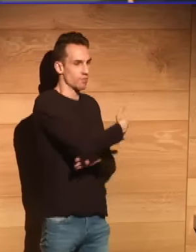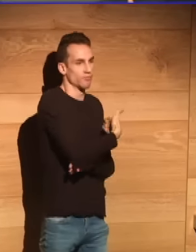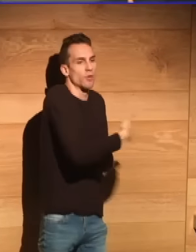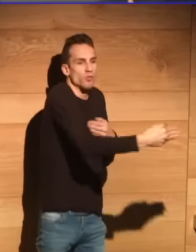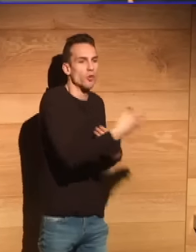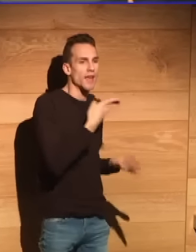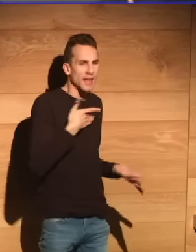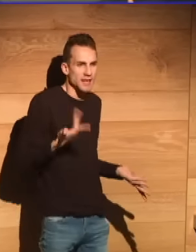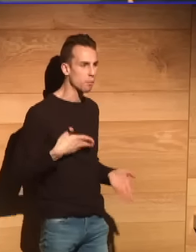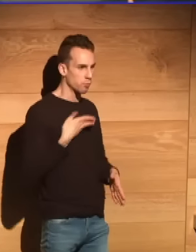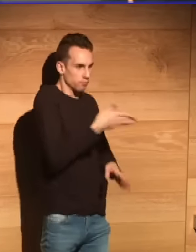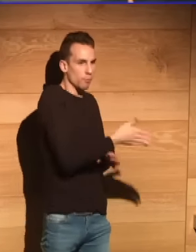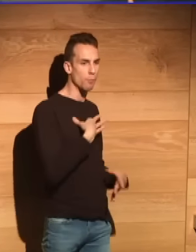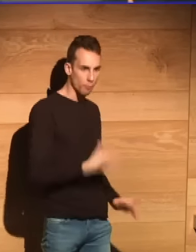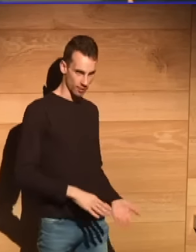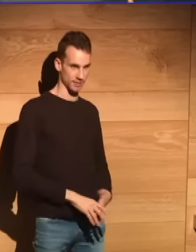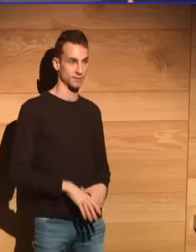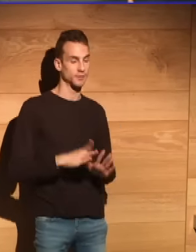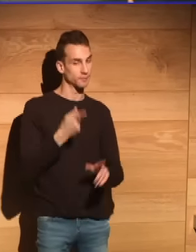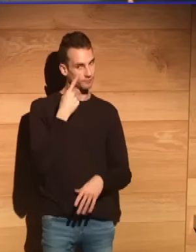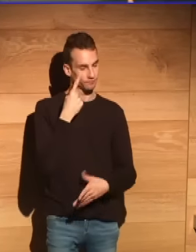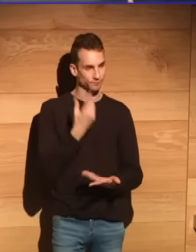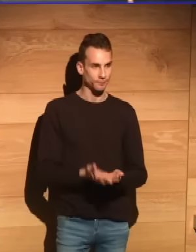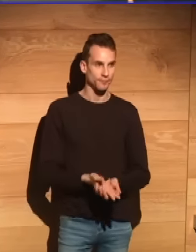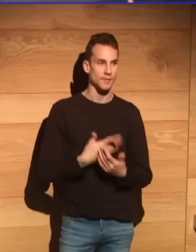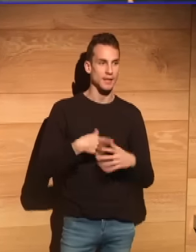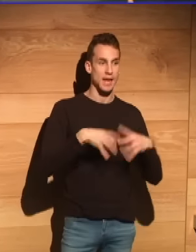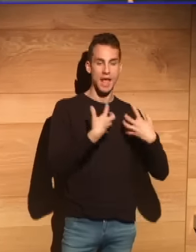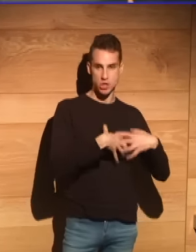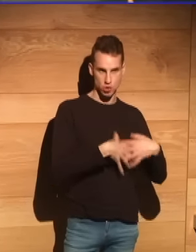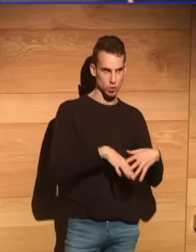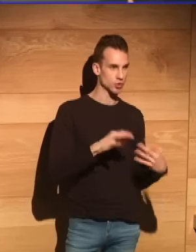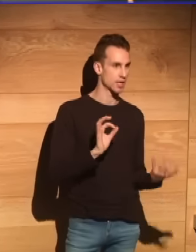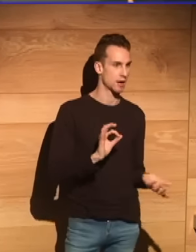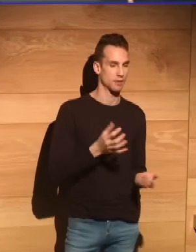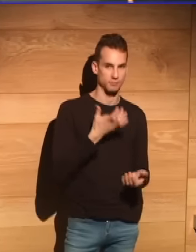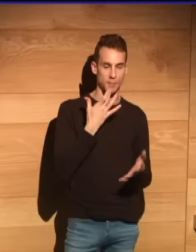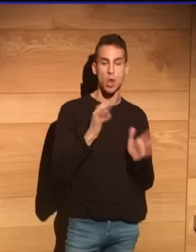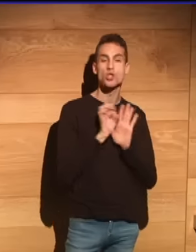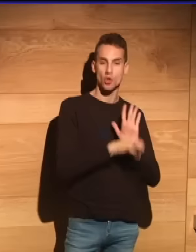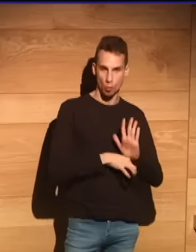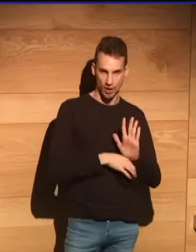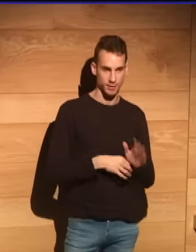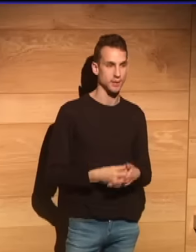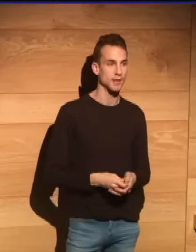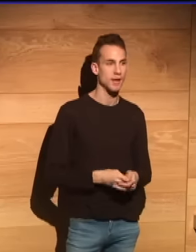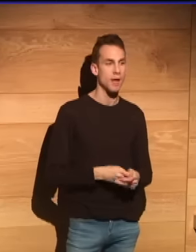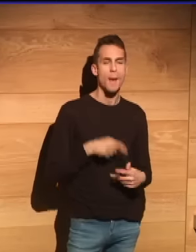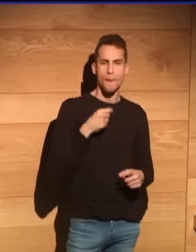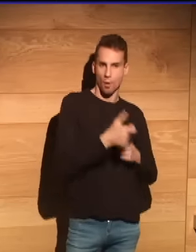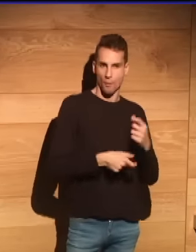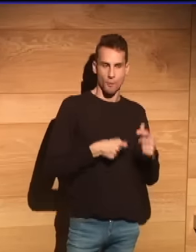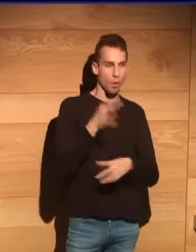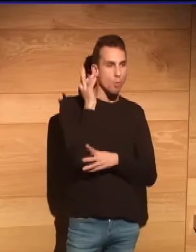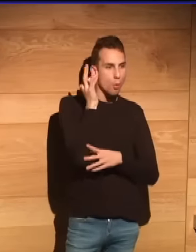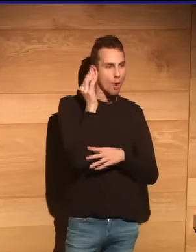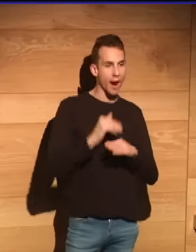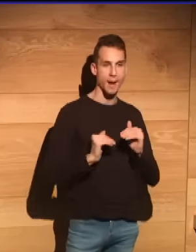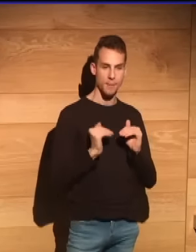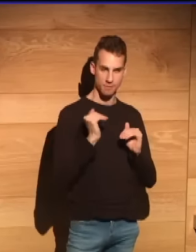al contrario de tradicionalmente la industria del software, cada vez hay muchas mujeres, porque si te